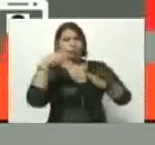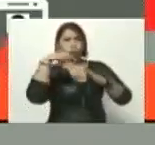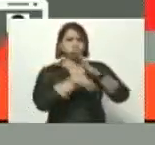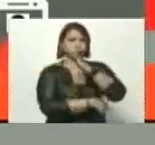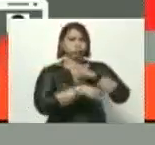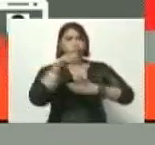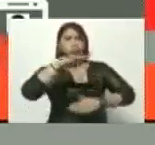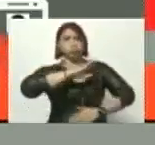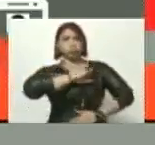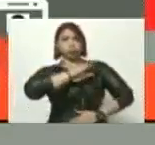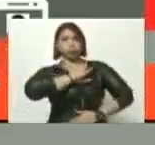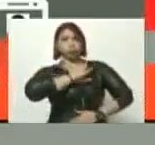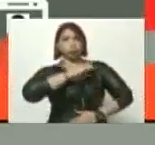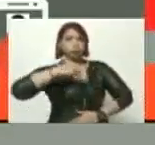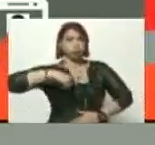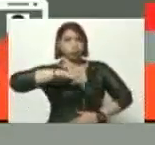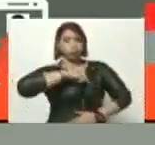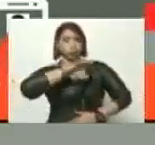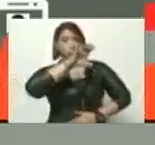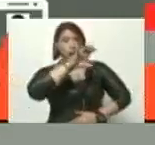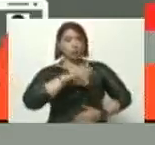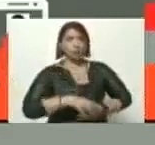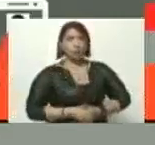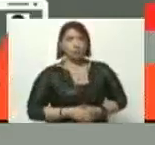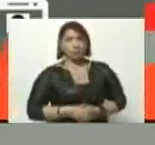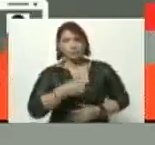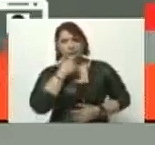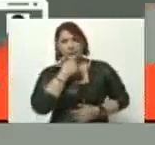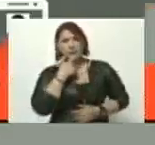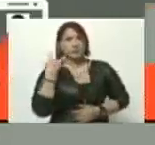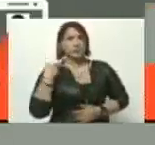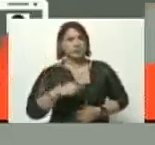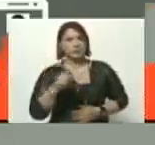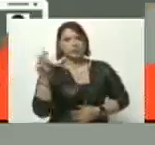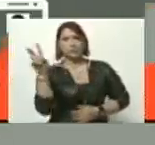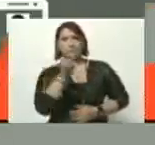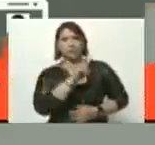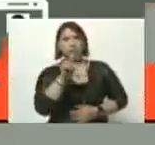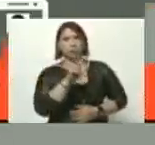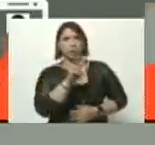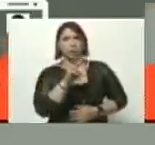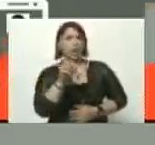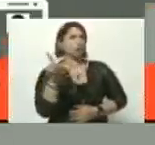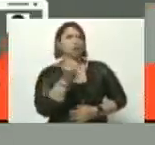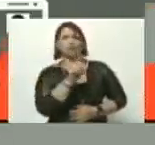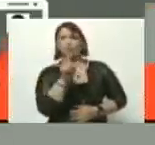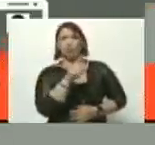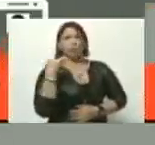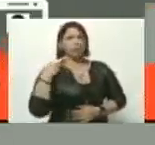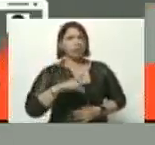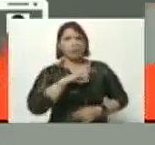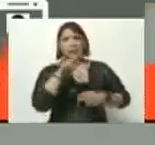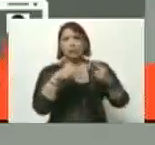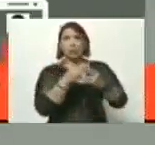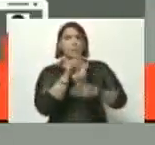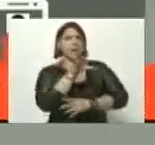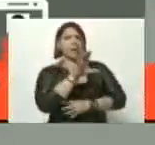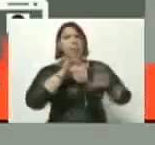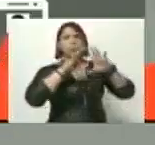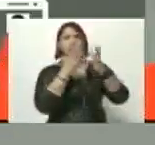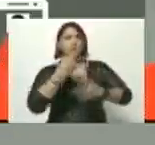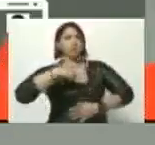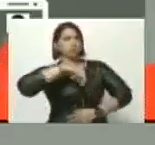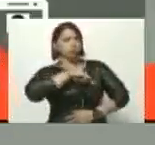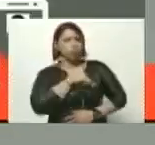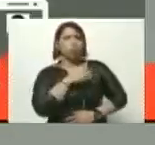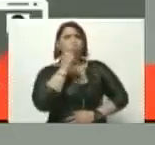sentido de pertenencia de nuestro país. La belleza que tiene Venezuela no la tiene ningún país del mundo. Somos